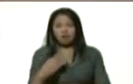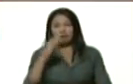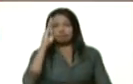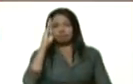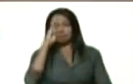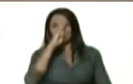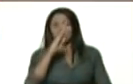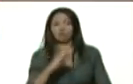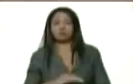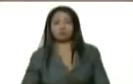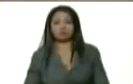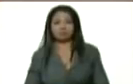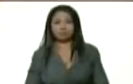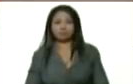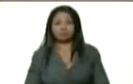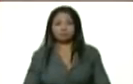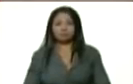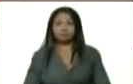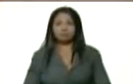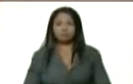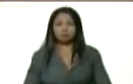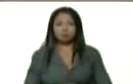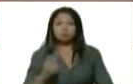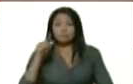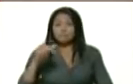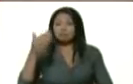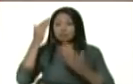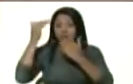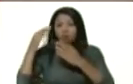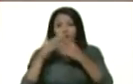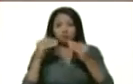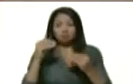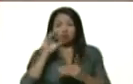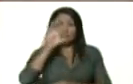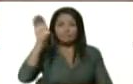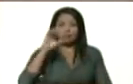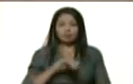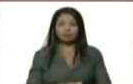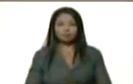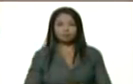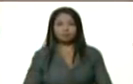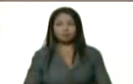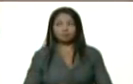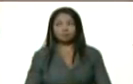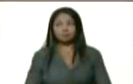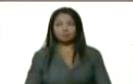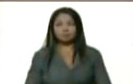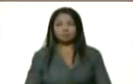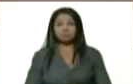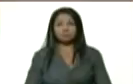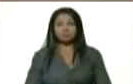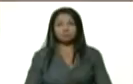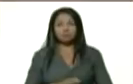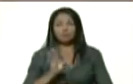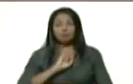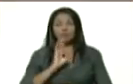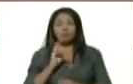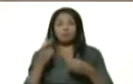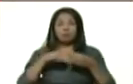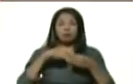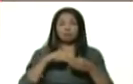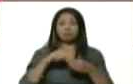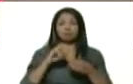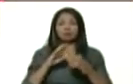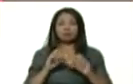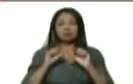Rondón nos diera un saludo también en esta clave 2020, clave